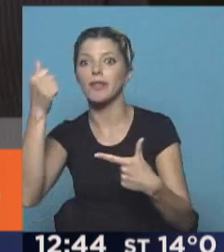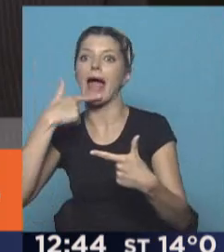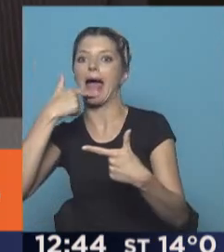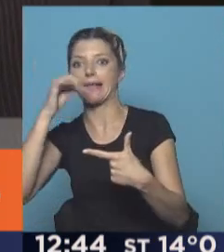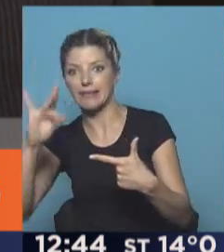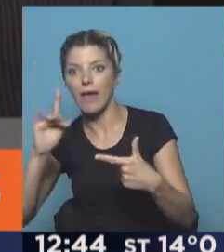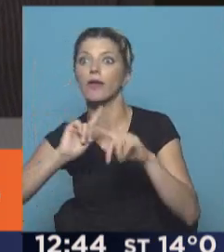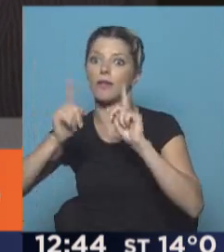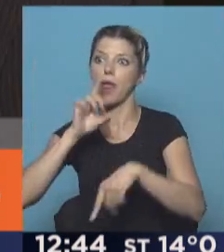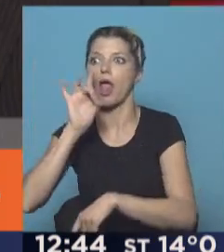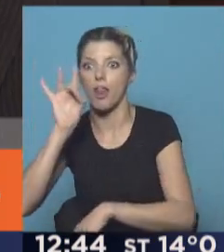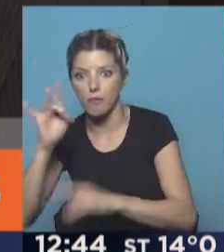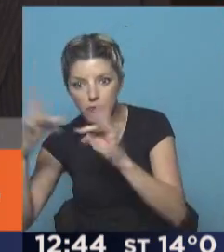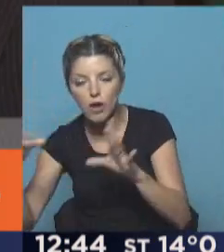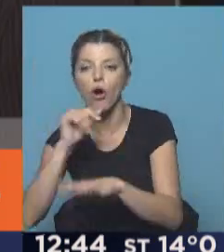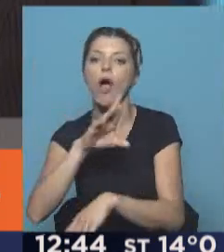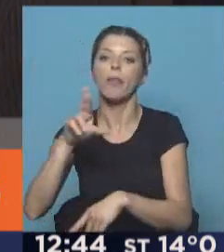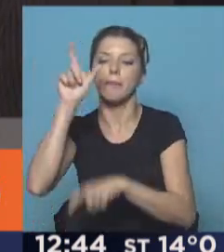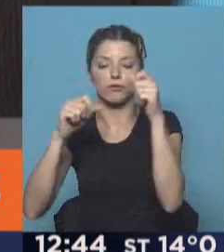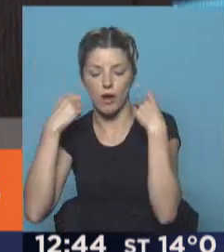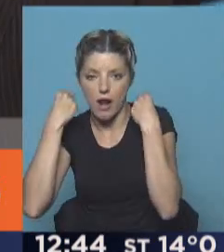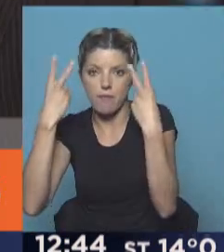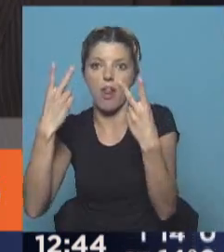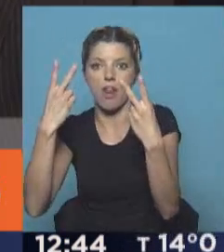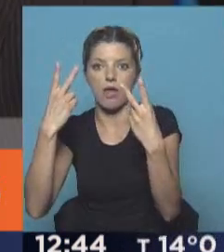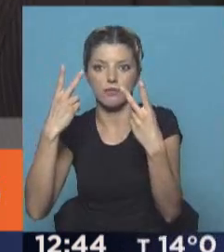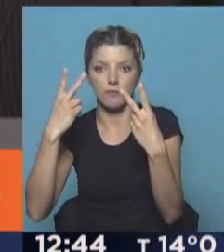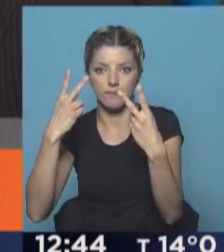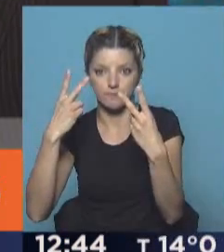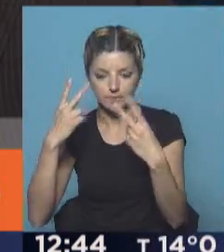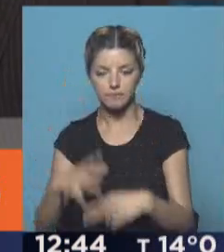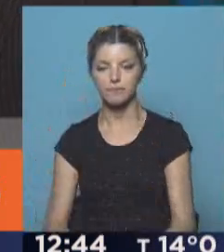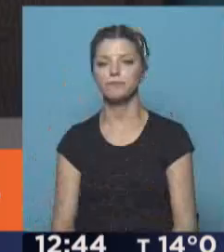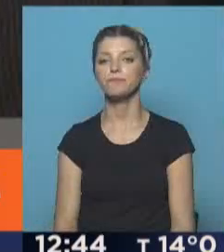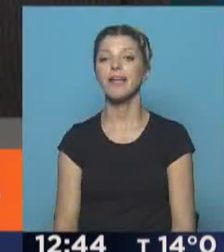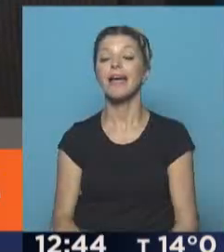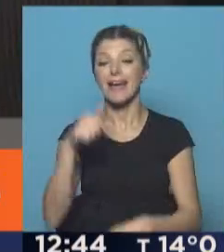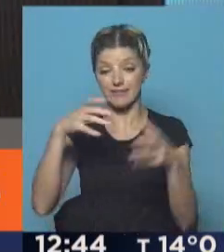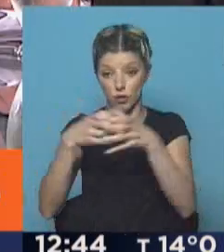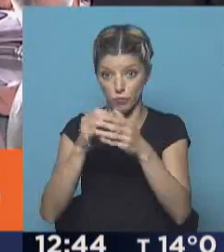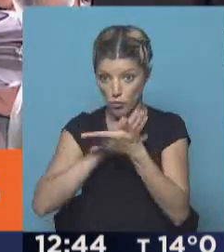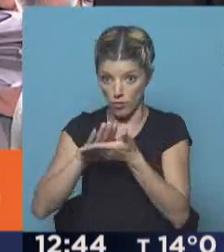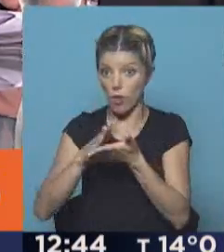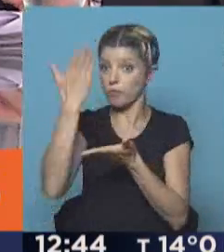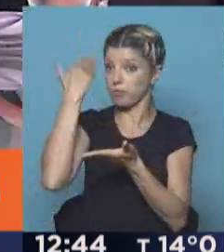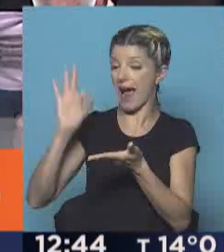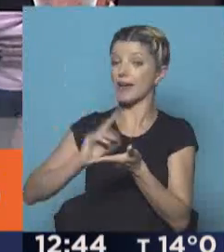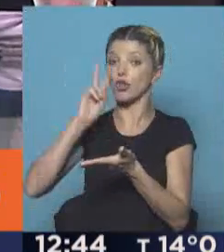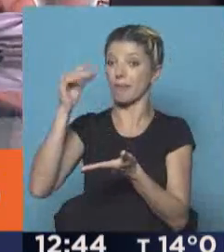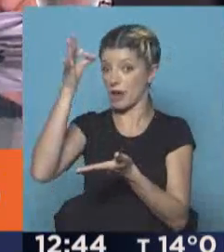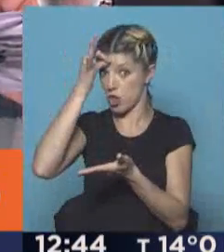vez es enemigo de los rebeldes que están con Al-Nusra. Este grupo surgió en 2012